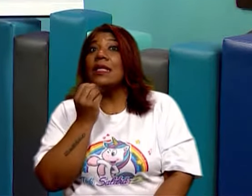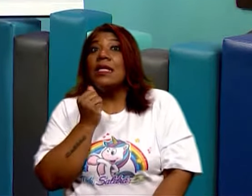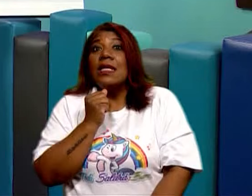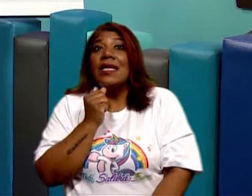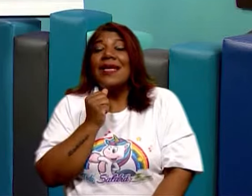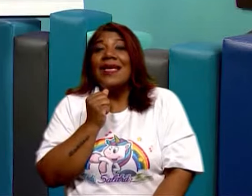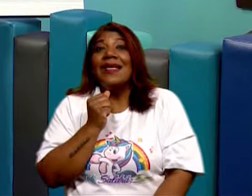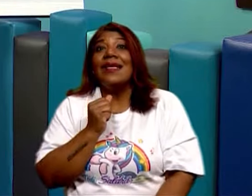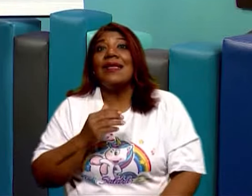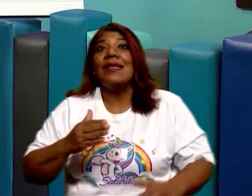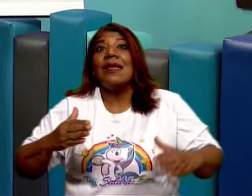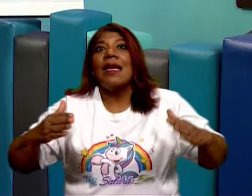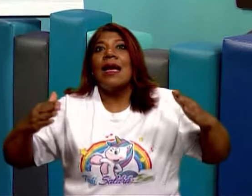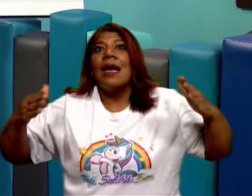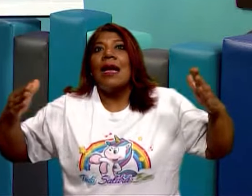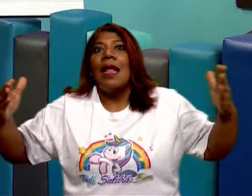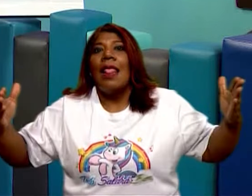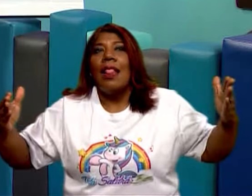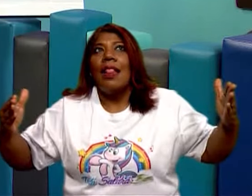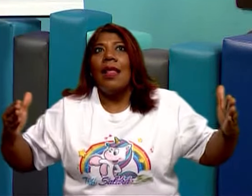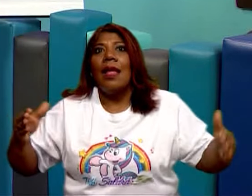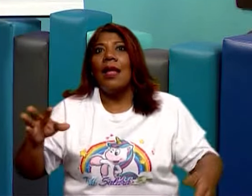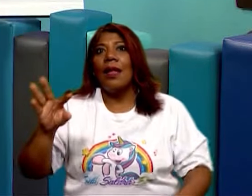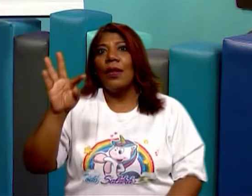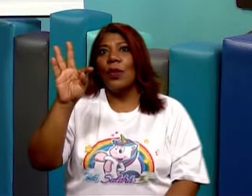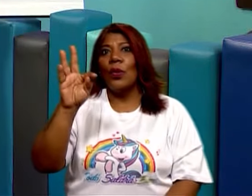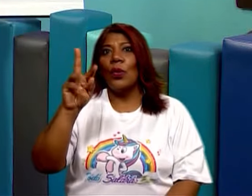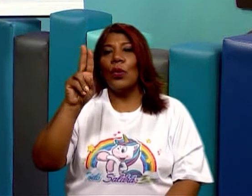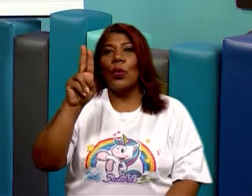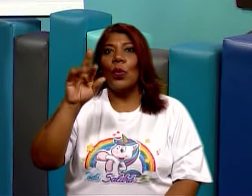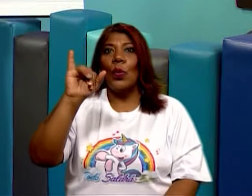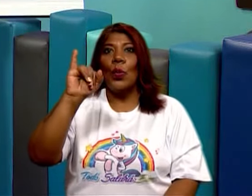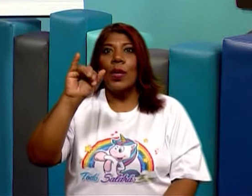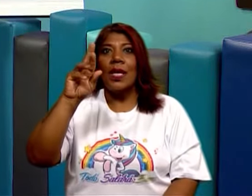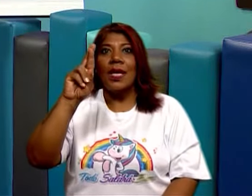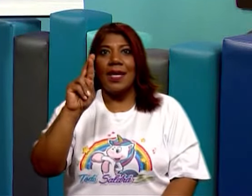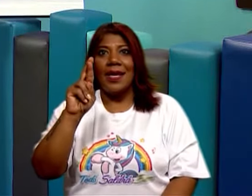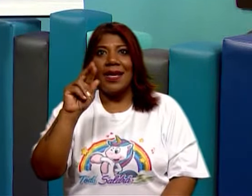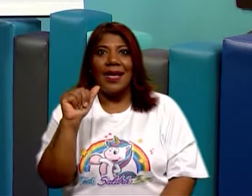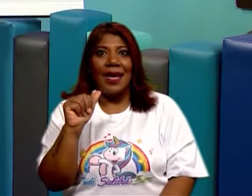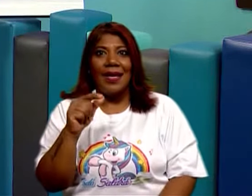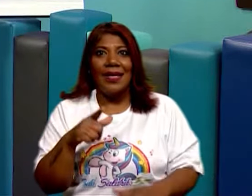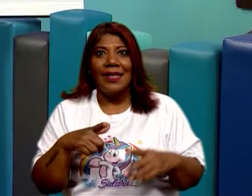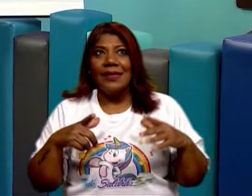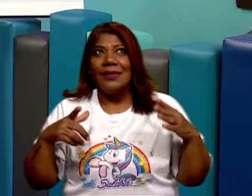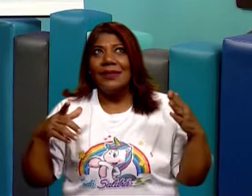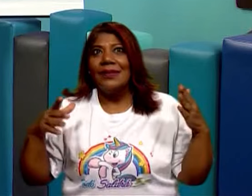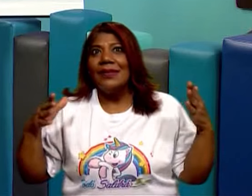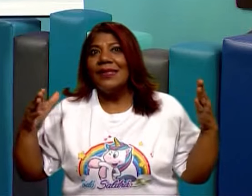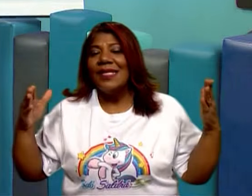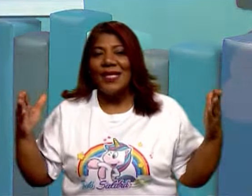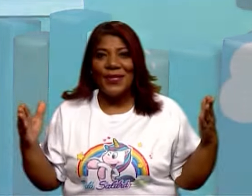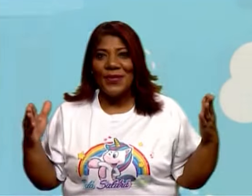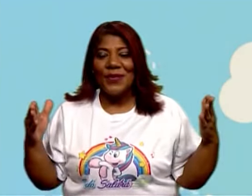río Tuira o el río Chucunaque. Muy bien, continuamos. Vamos